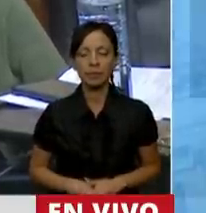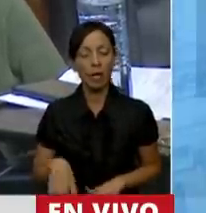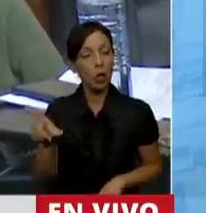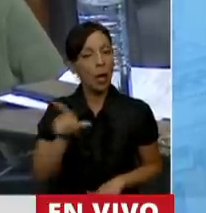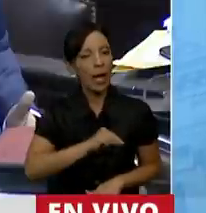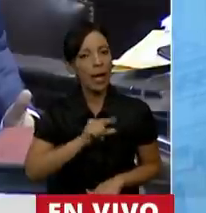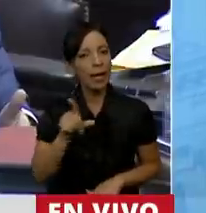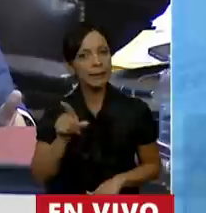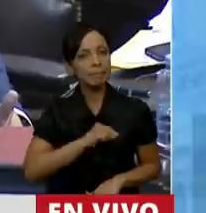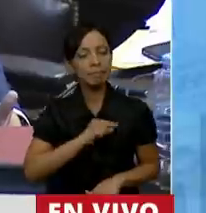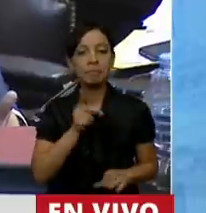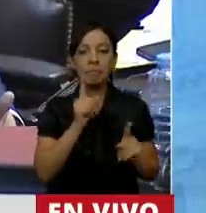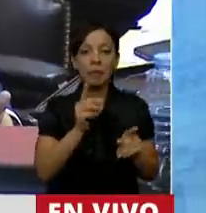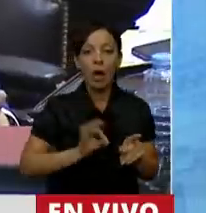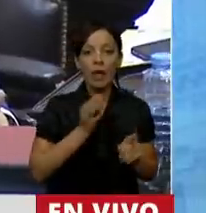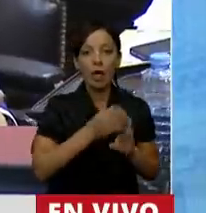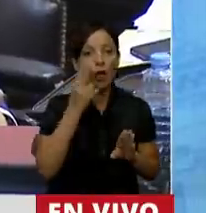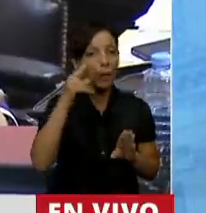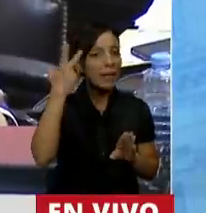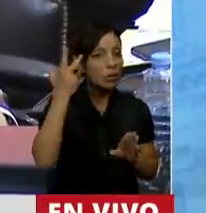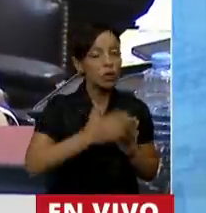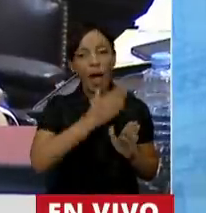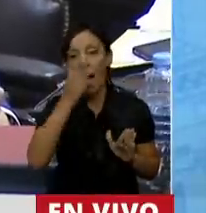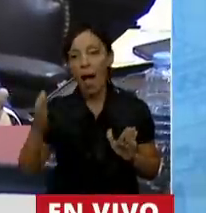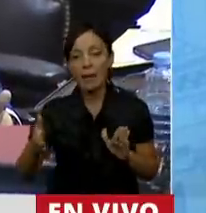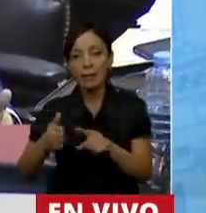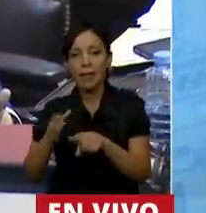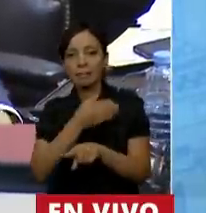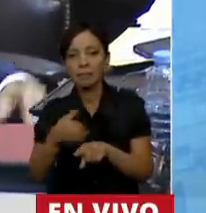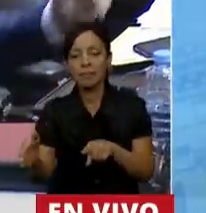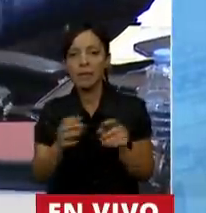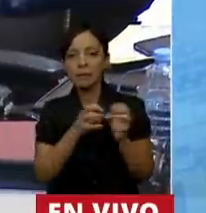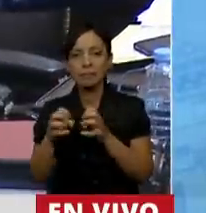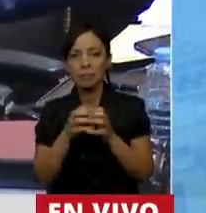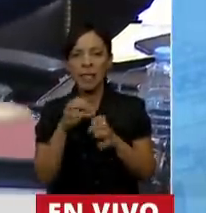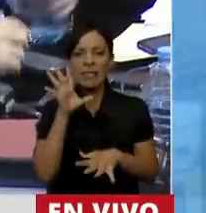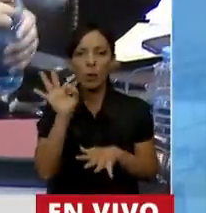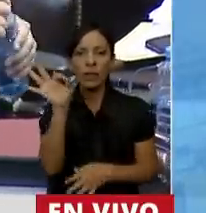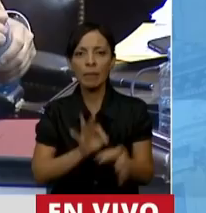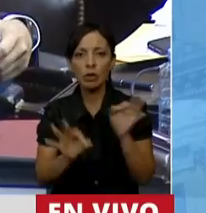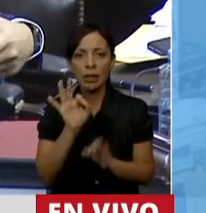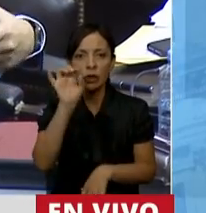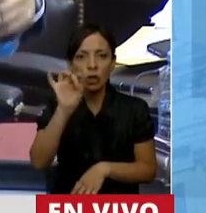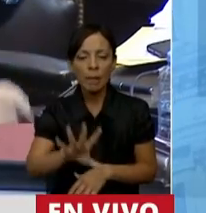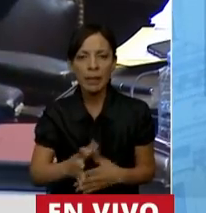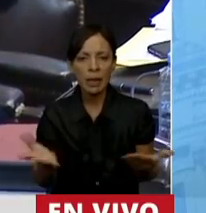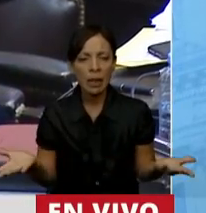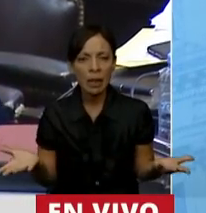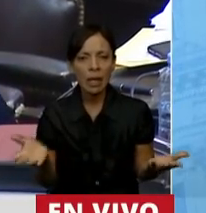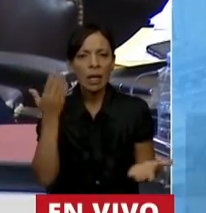Duele en el alma que desde el 2018 hasta esta fecha no se hayan tratado más de 50 proyectos que hemos presentado,